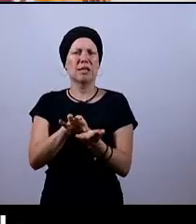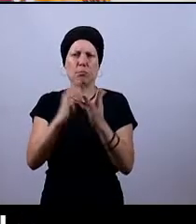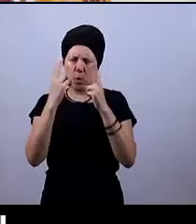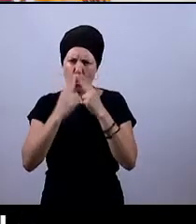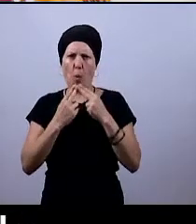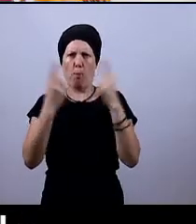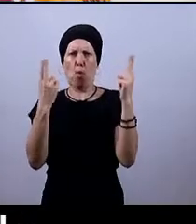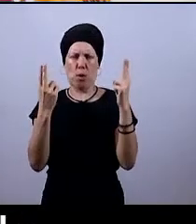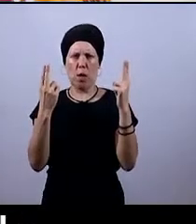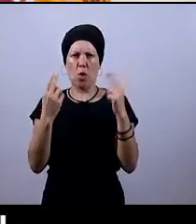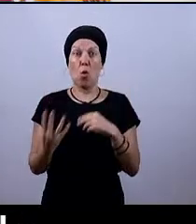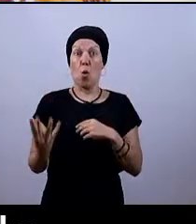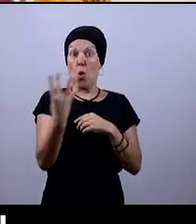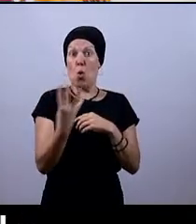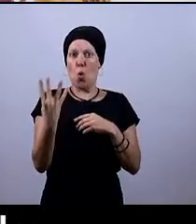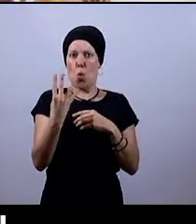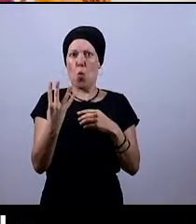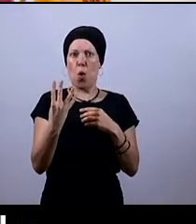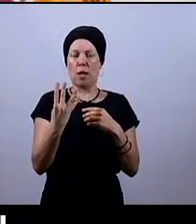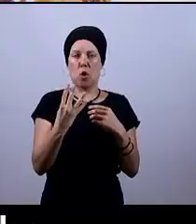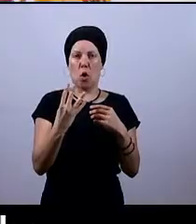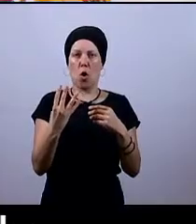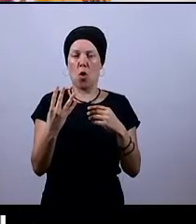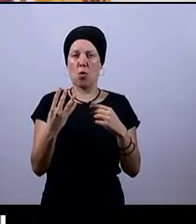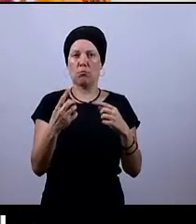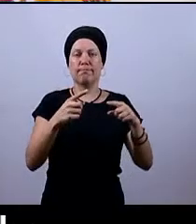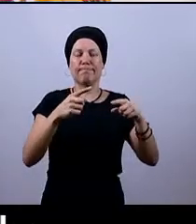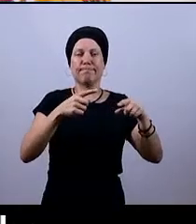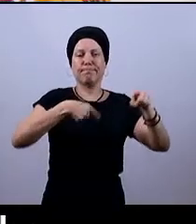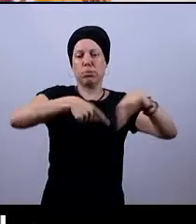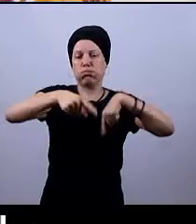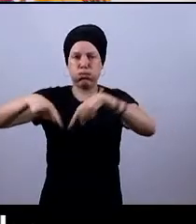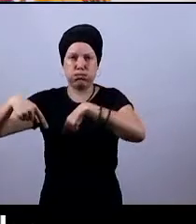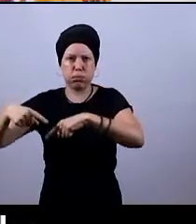público de esos 4 tramos ferroviarios.